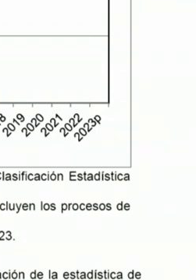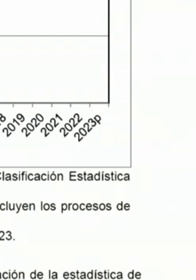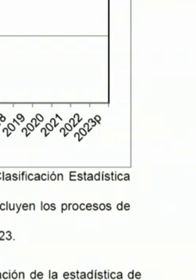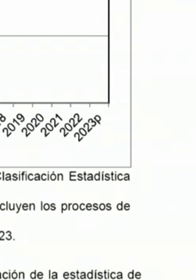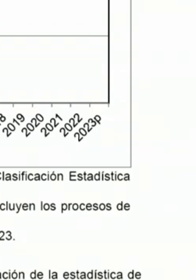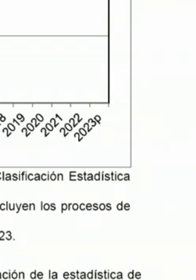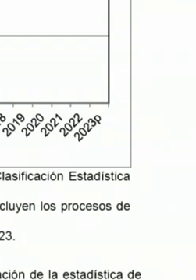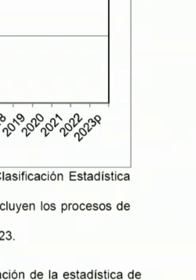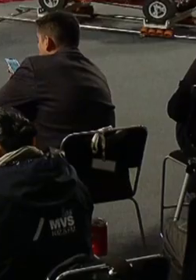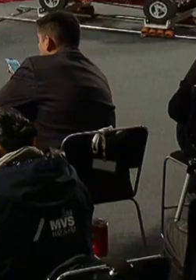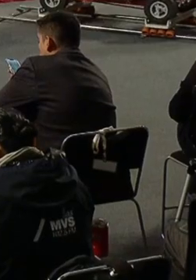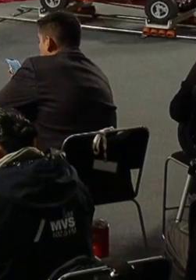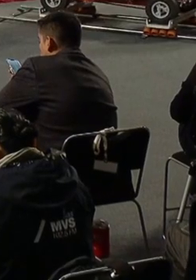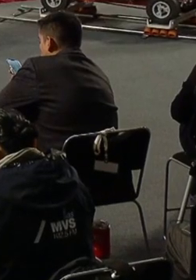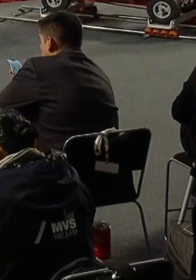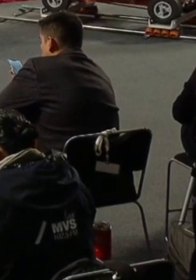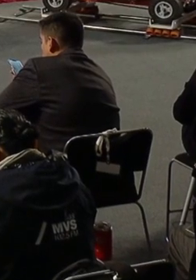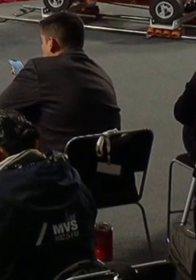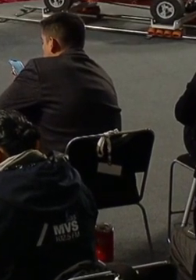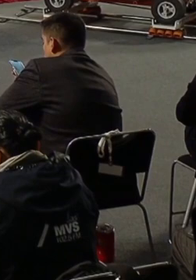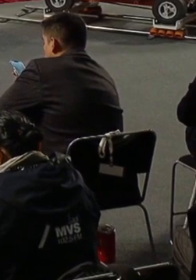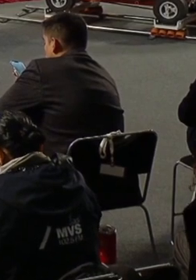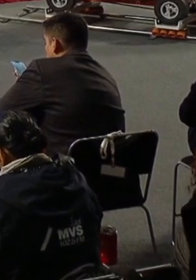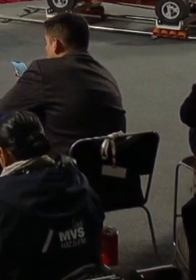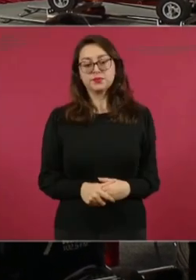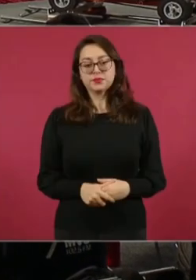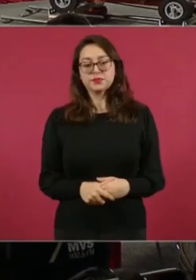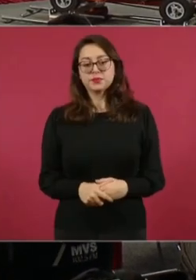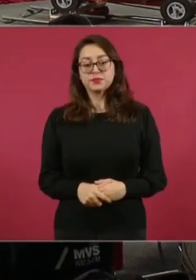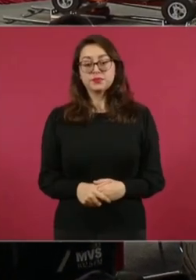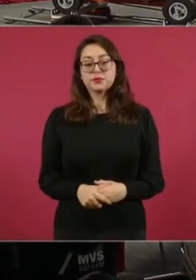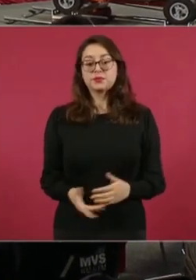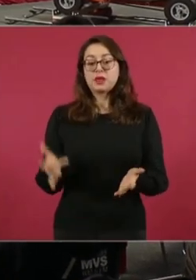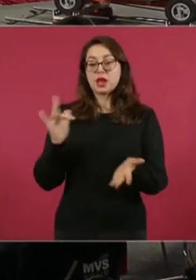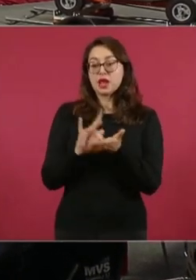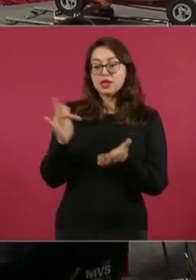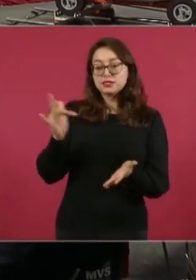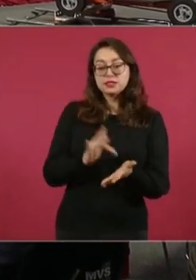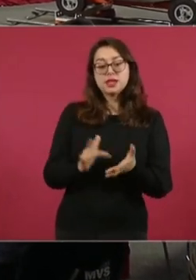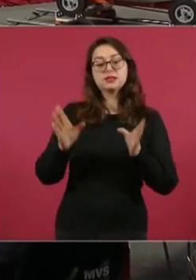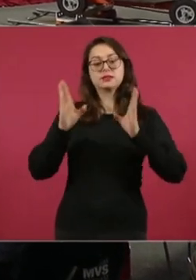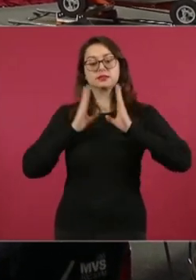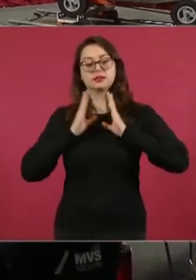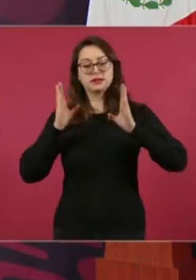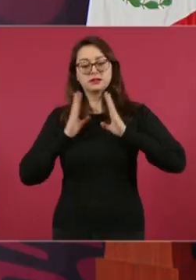Ejército y la Marina, que nos han ayudado mucho, y la Guardia Nacional.